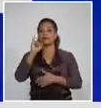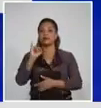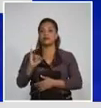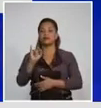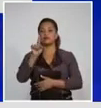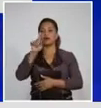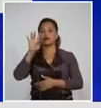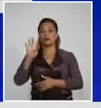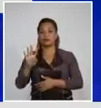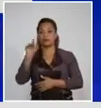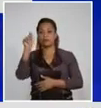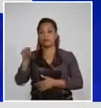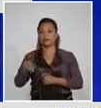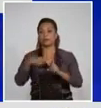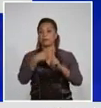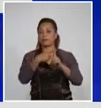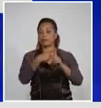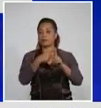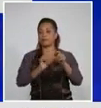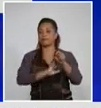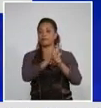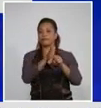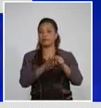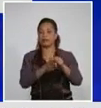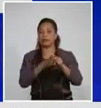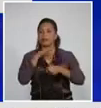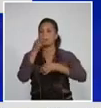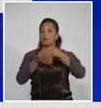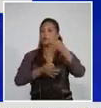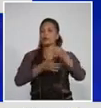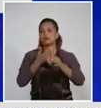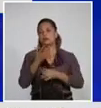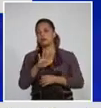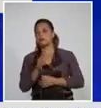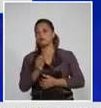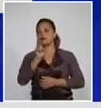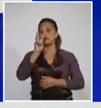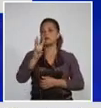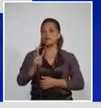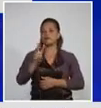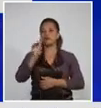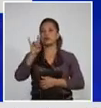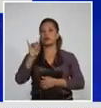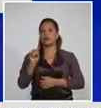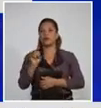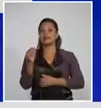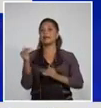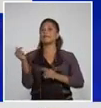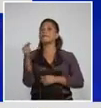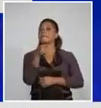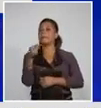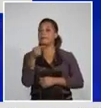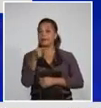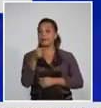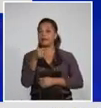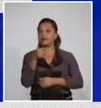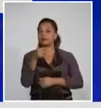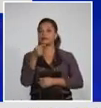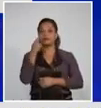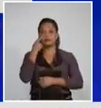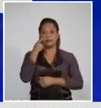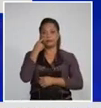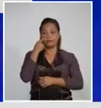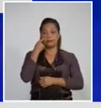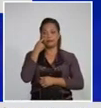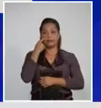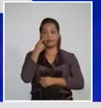22.614 casos confirmados, estamos hablando que son 390 menos que lo que tuvimos en el